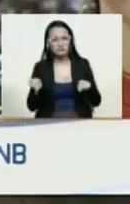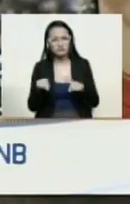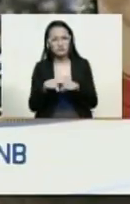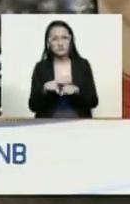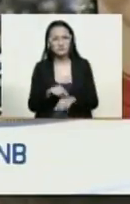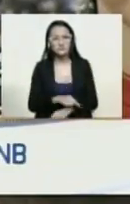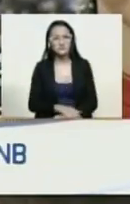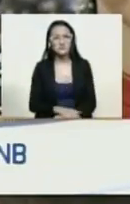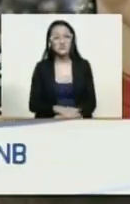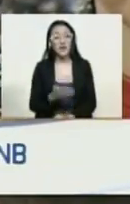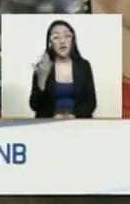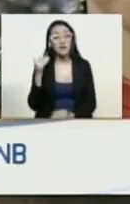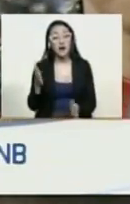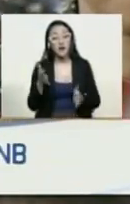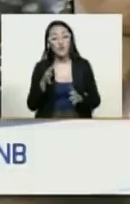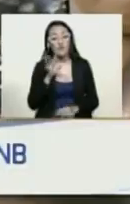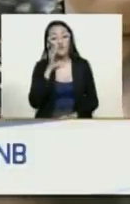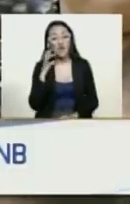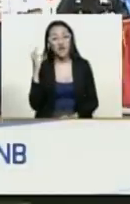Ayer ganó el equipo de Francia,